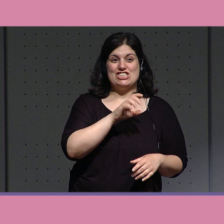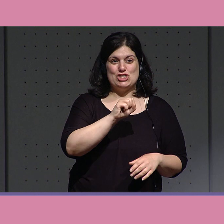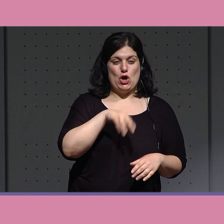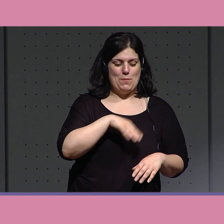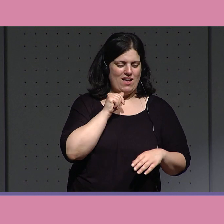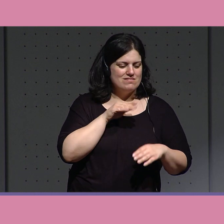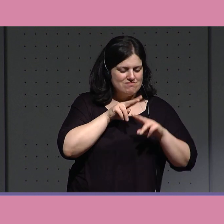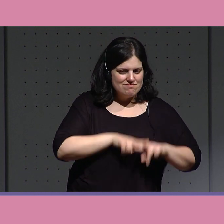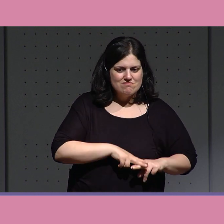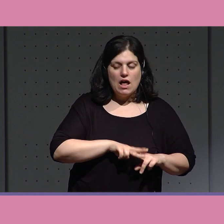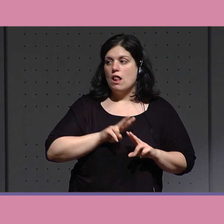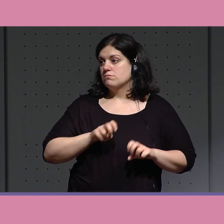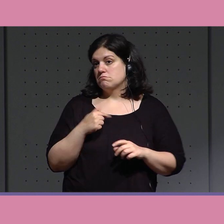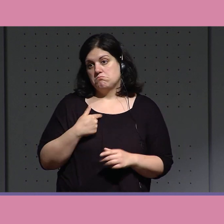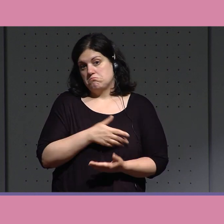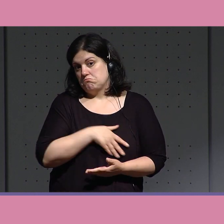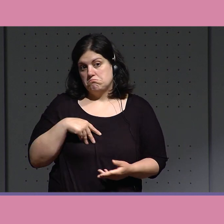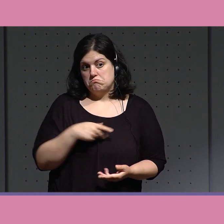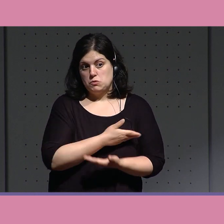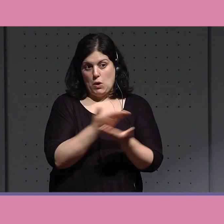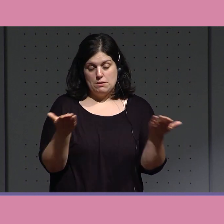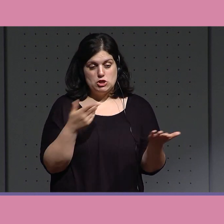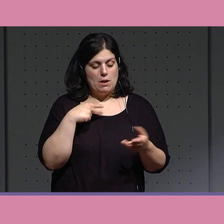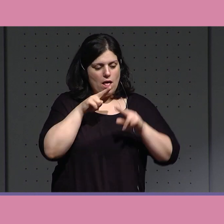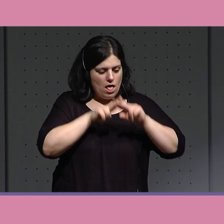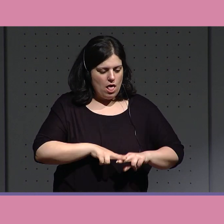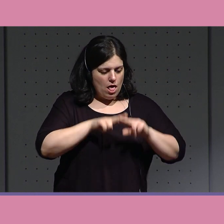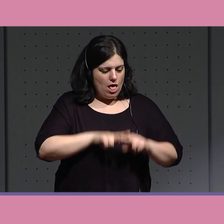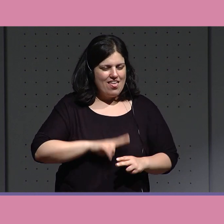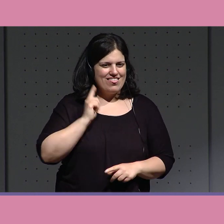el mundo tiene derecho a un diagnóstico genético y